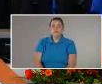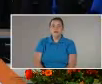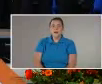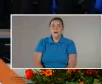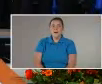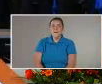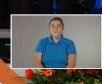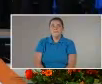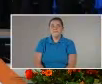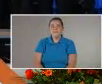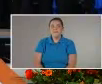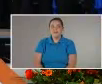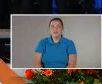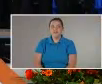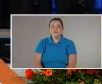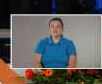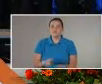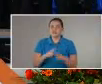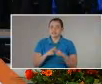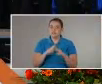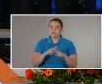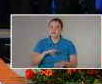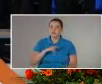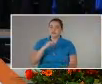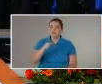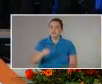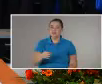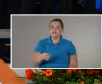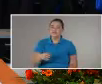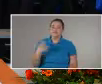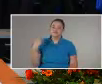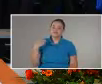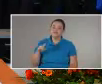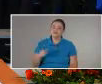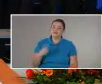para aquel que pueda estar enfrentando algo muy difícil, hermano.